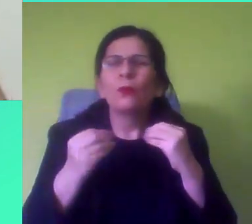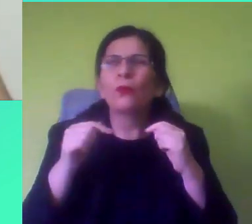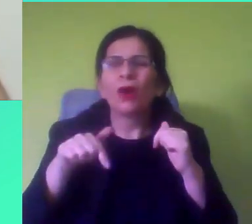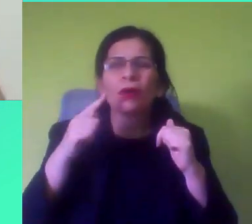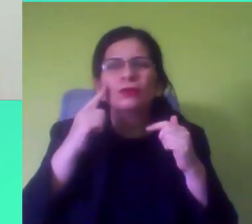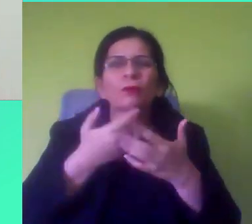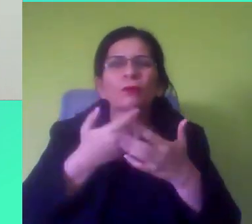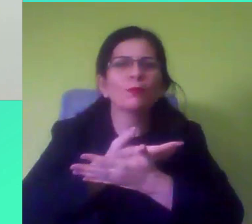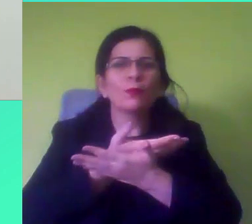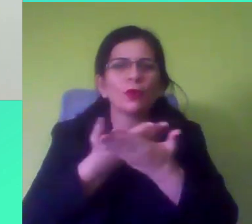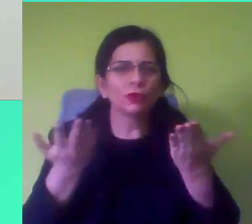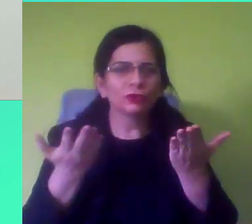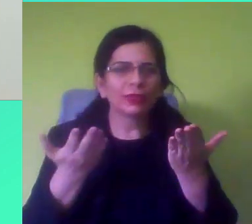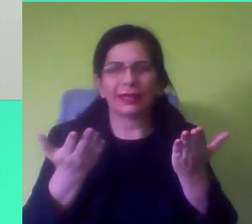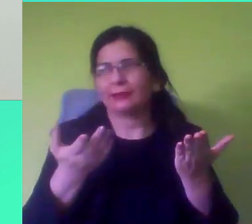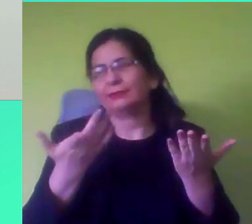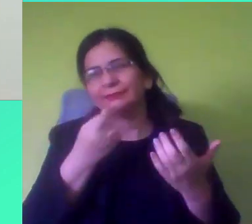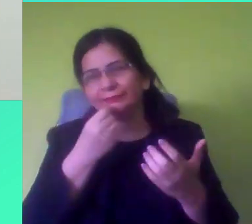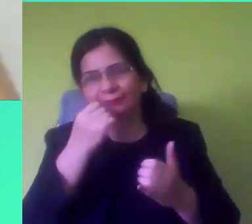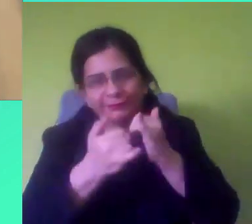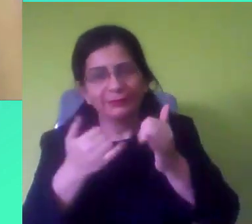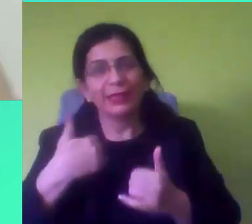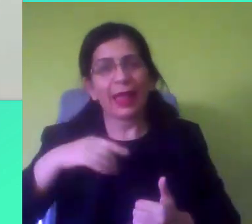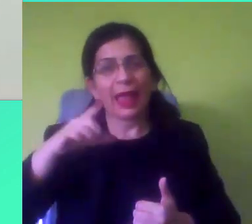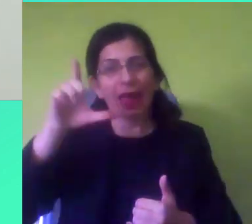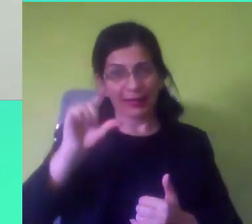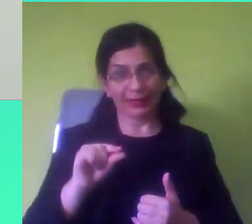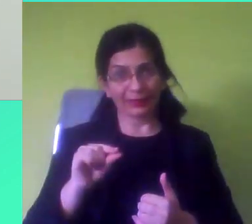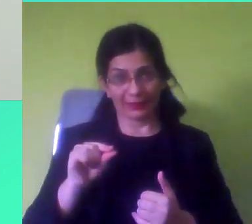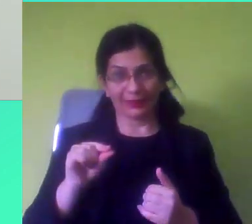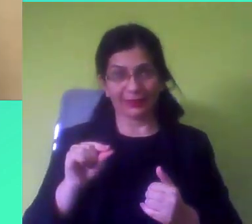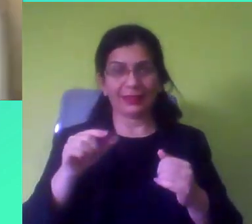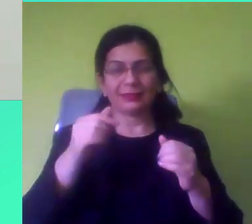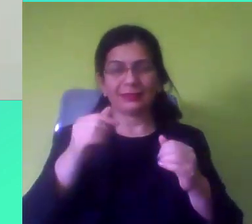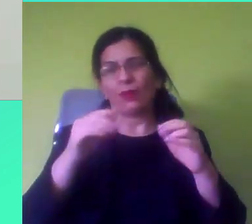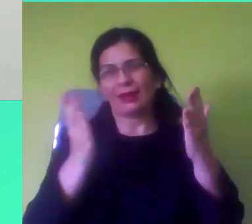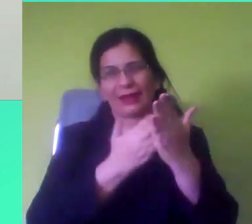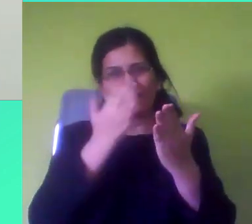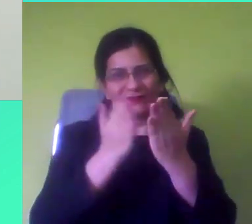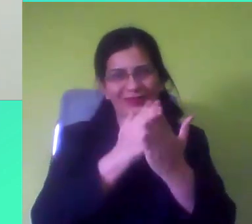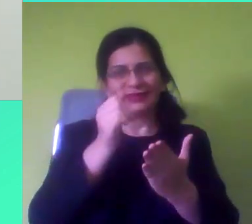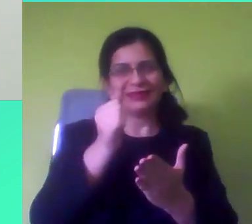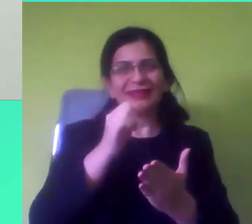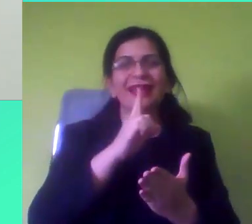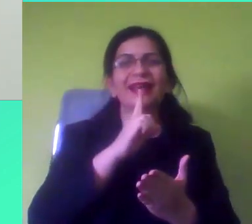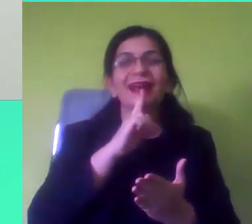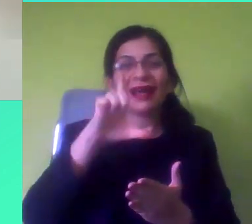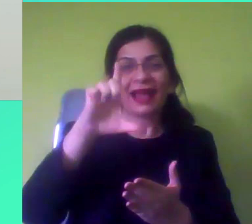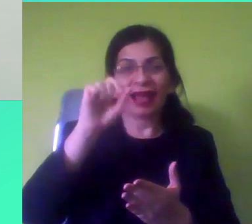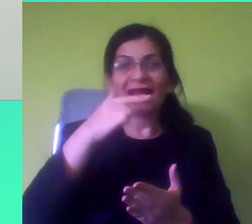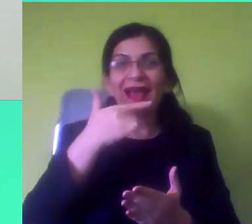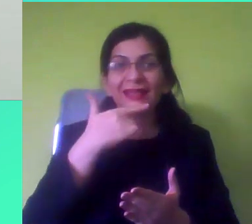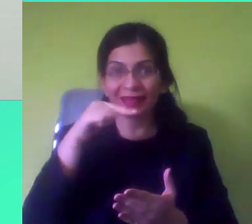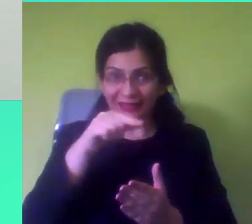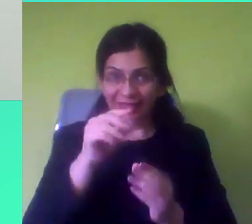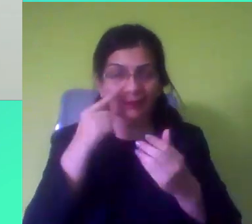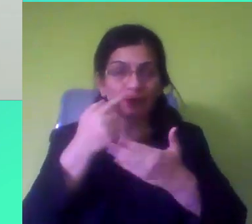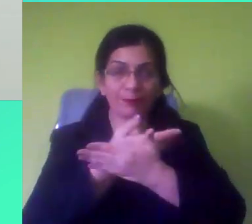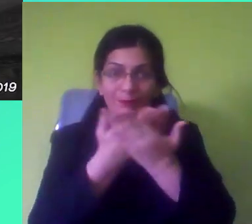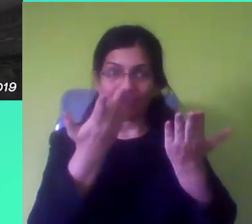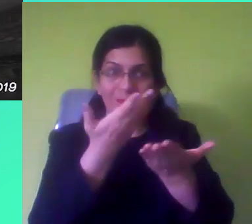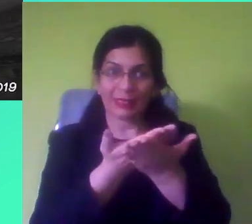presentar. En el Atlas de Argentina de glaciares veréis que está presentado incluyendo las